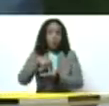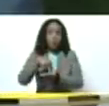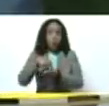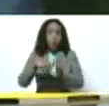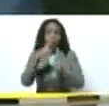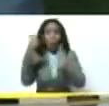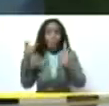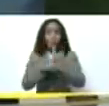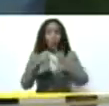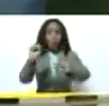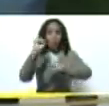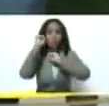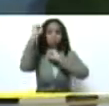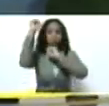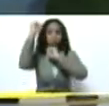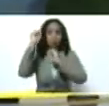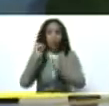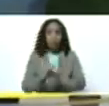y victoriosos.